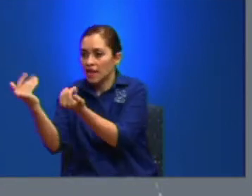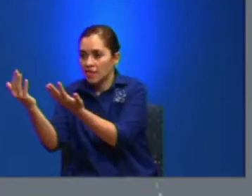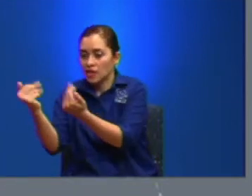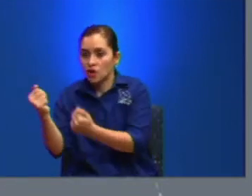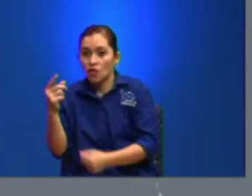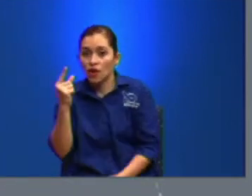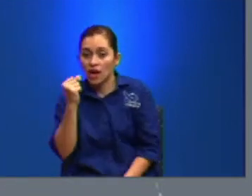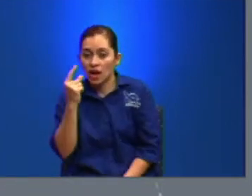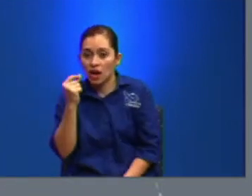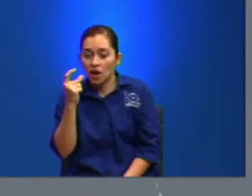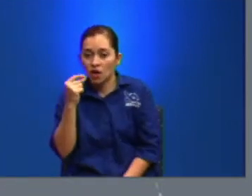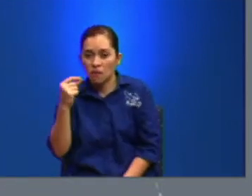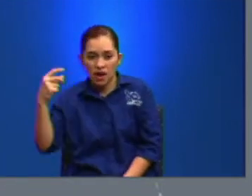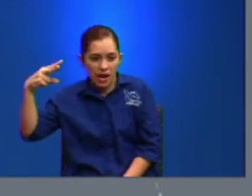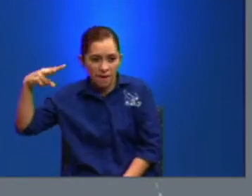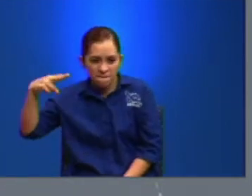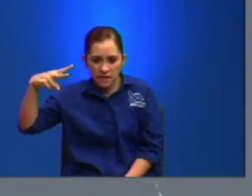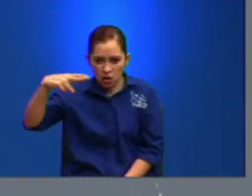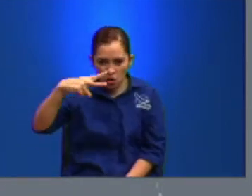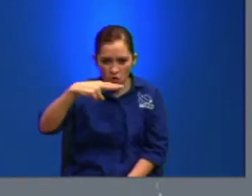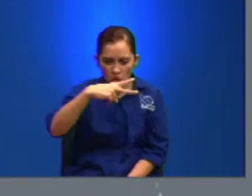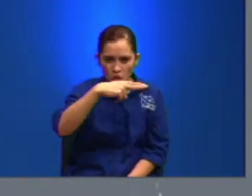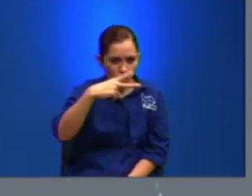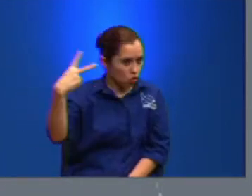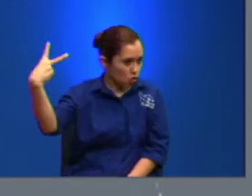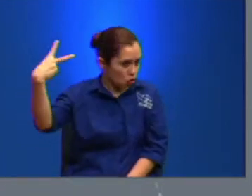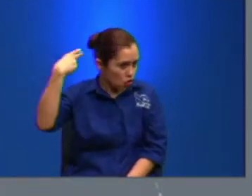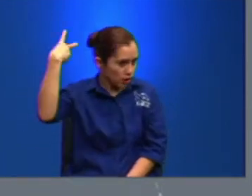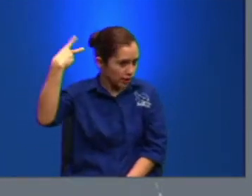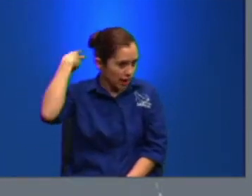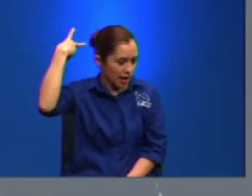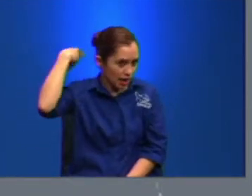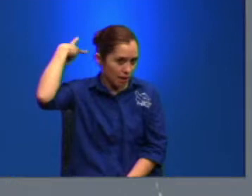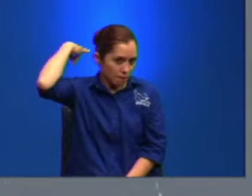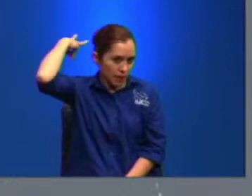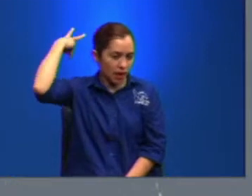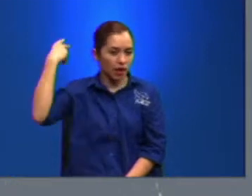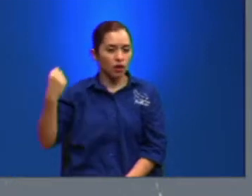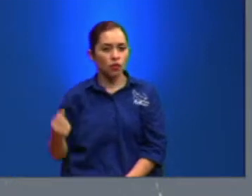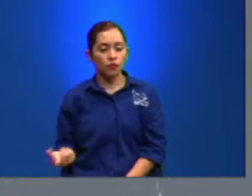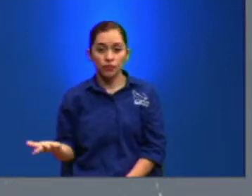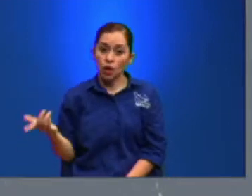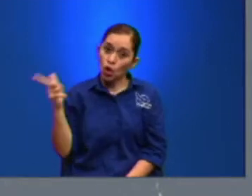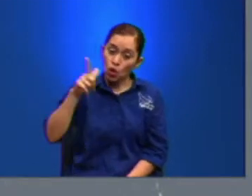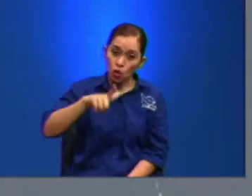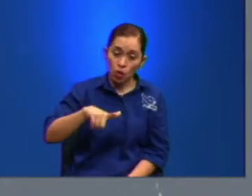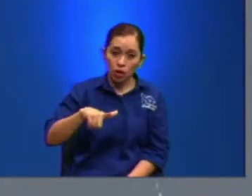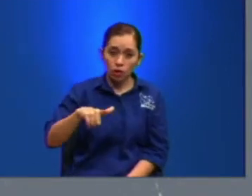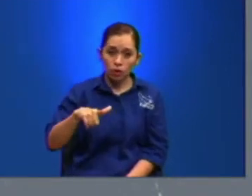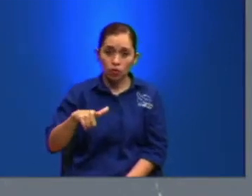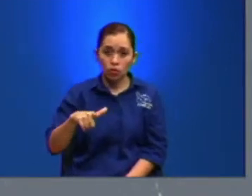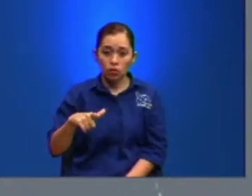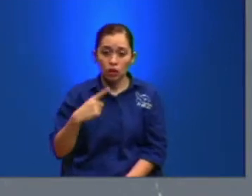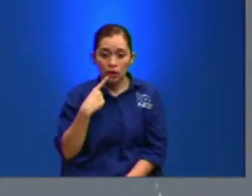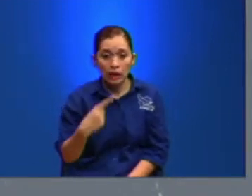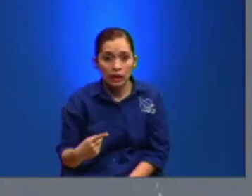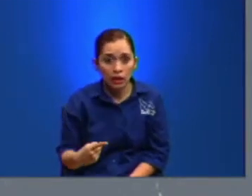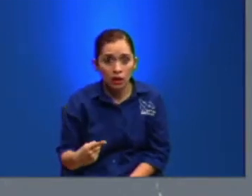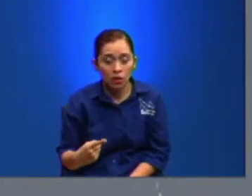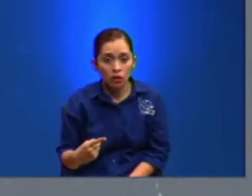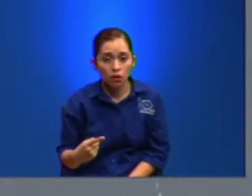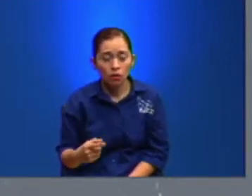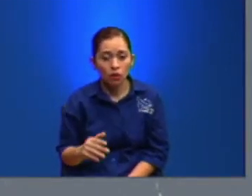de su cabellera luego y comenzó a dirigirse afligir le y su